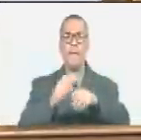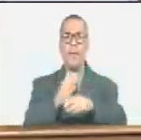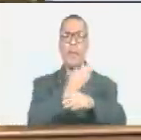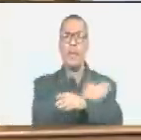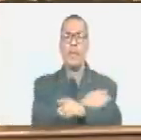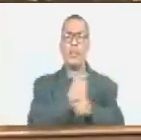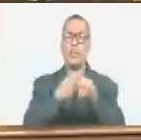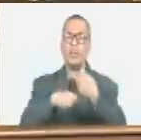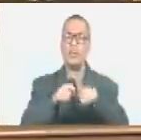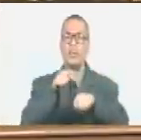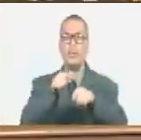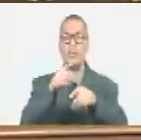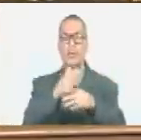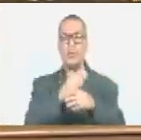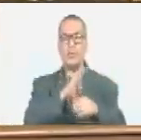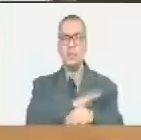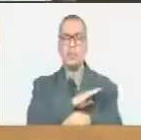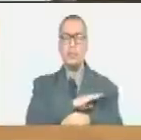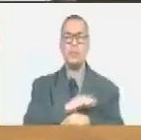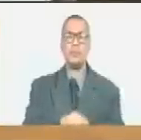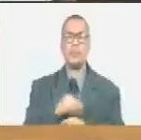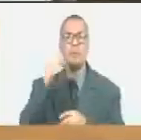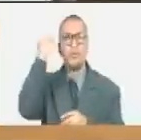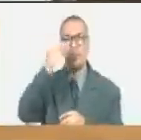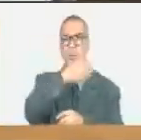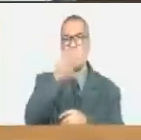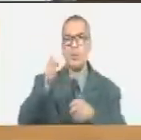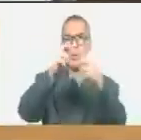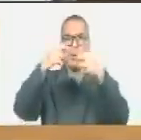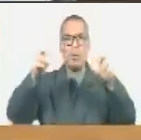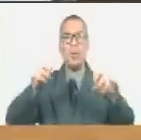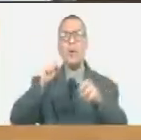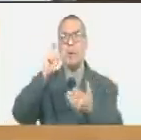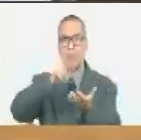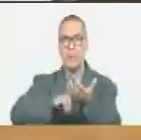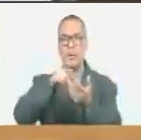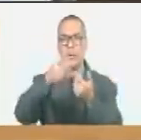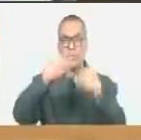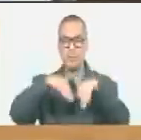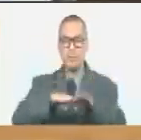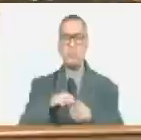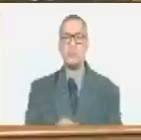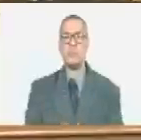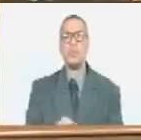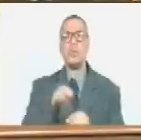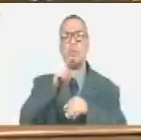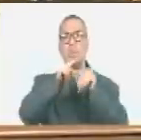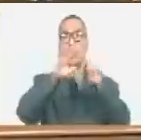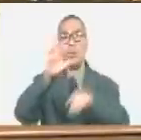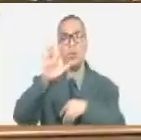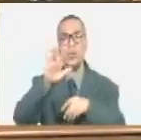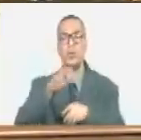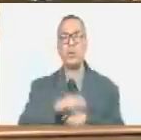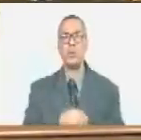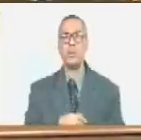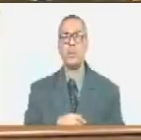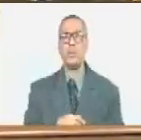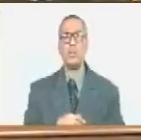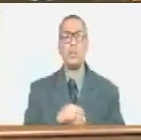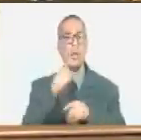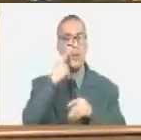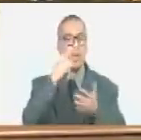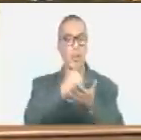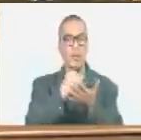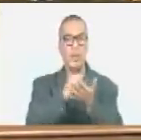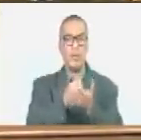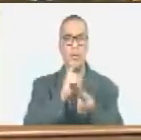de bienes. Es todo, ciudadano presidente. En consideración. Aprobado. Siguiente. 95. Se propone